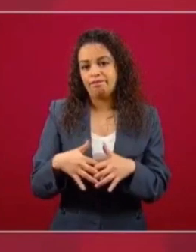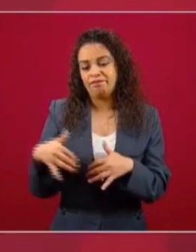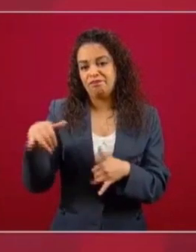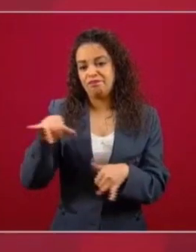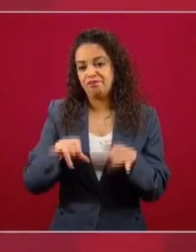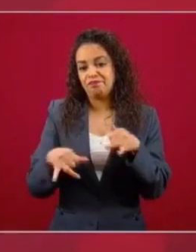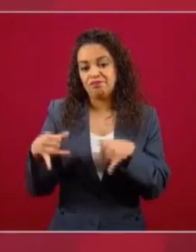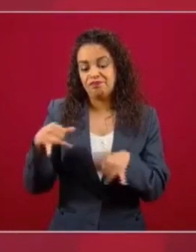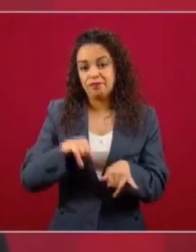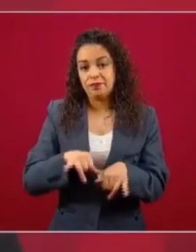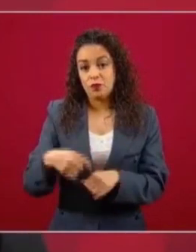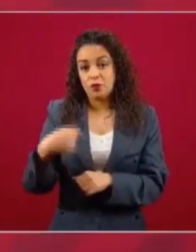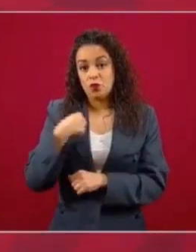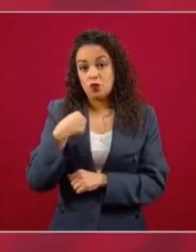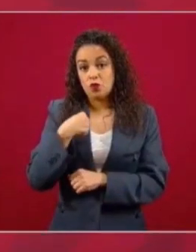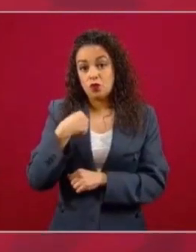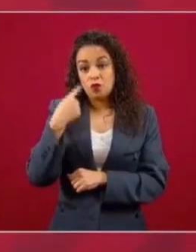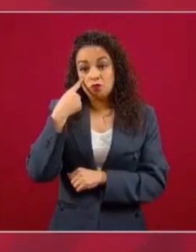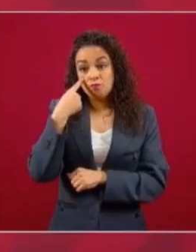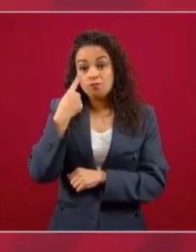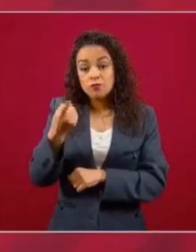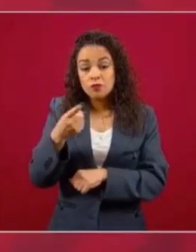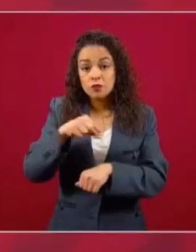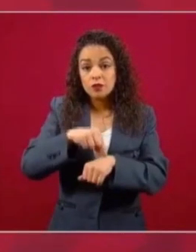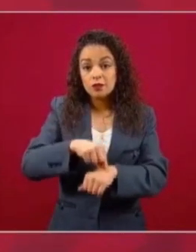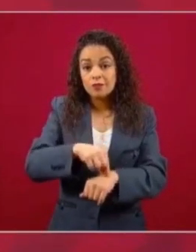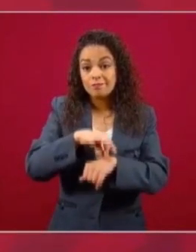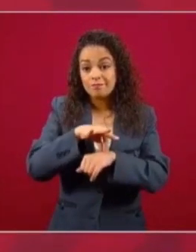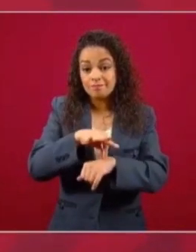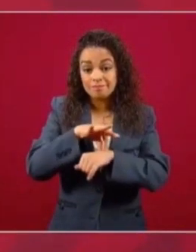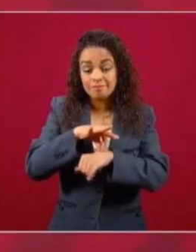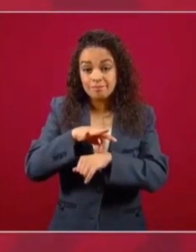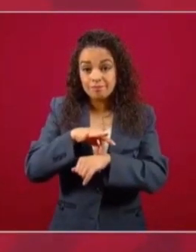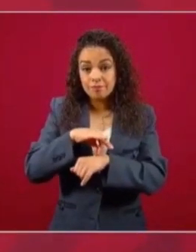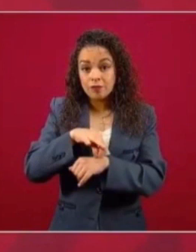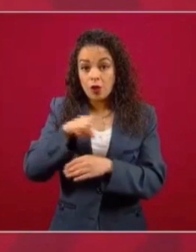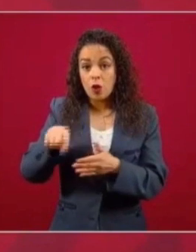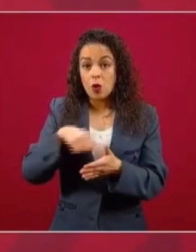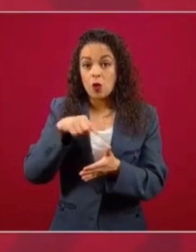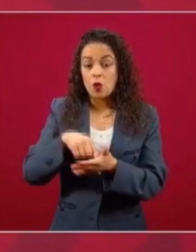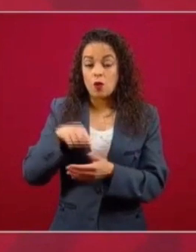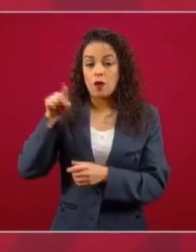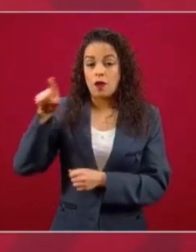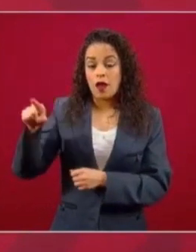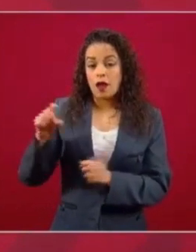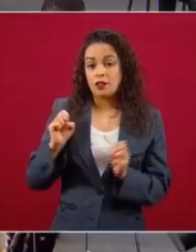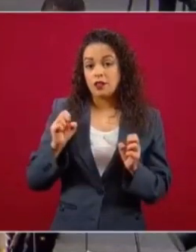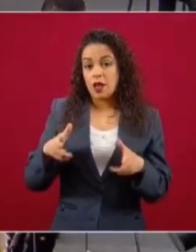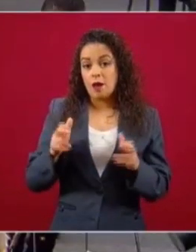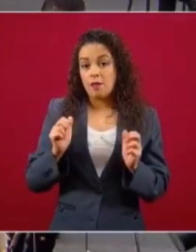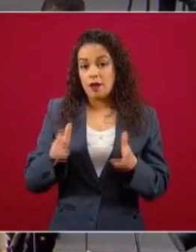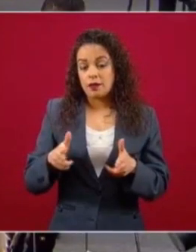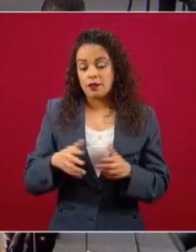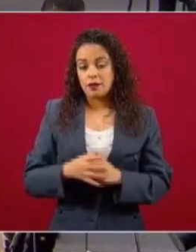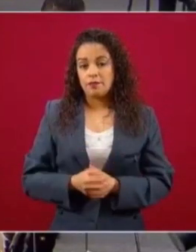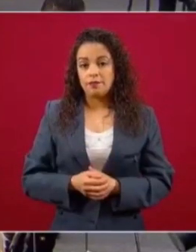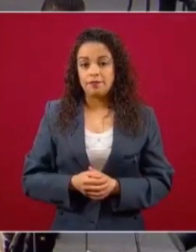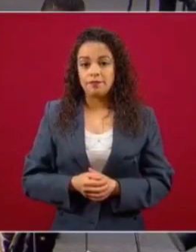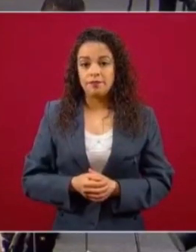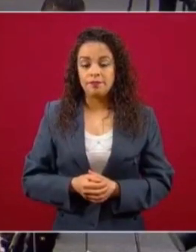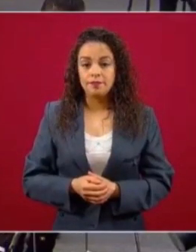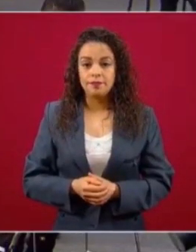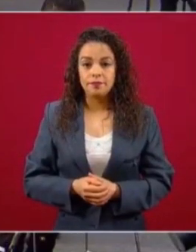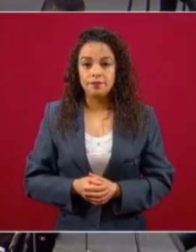me ha tocado ver en los altos de chiapas no hay